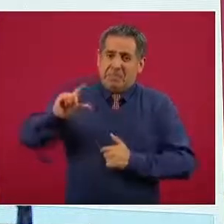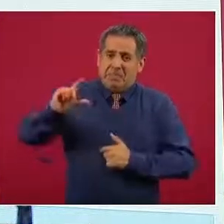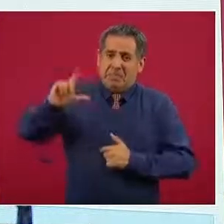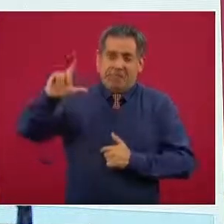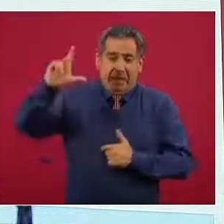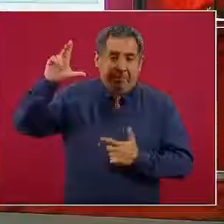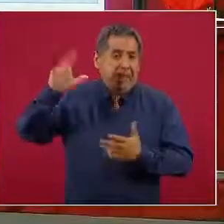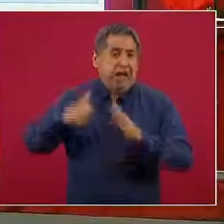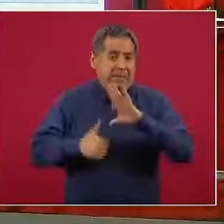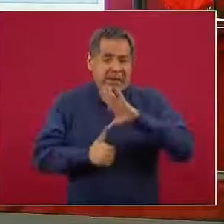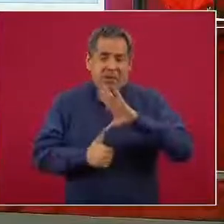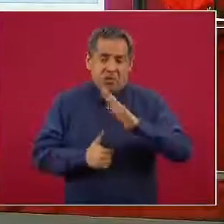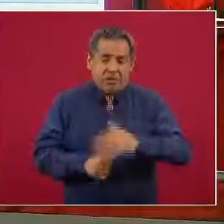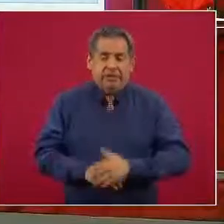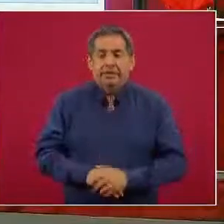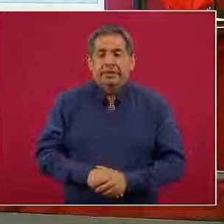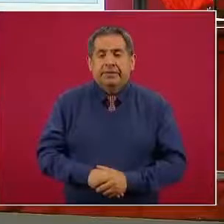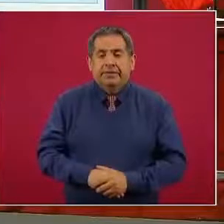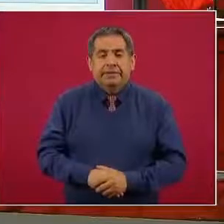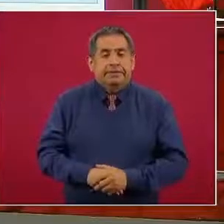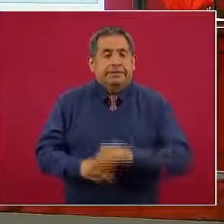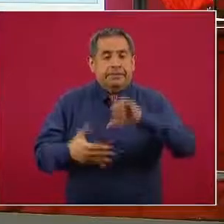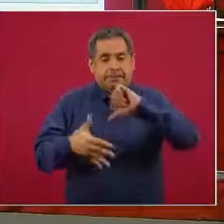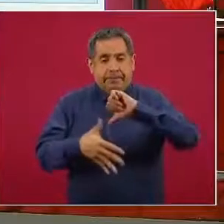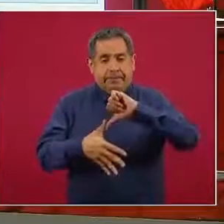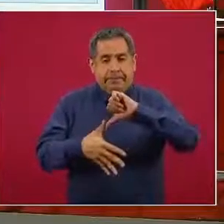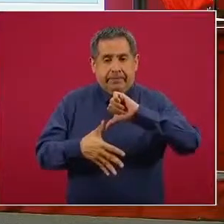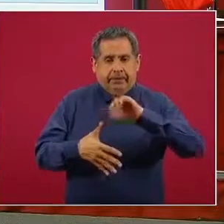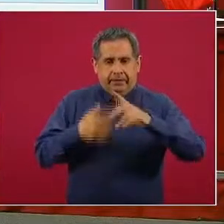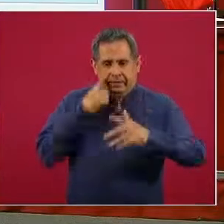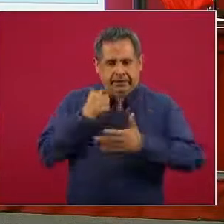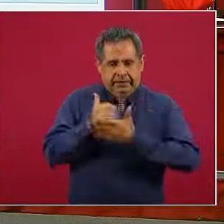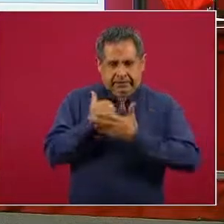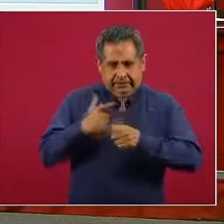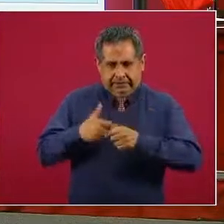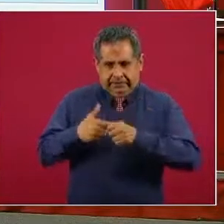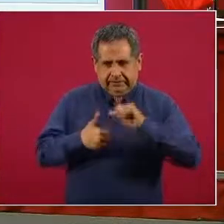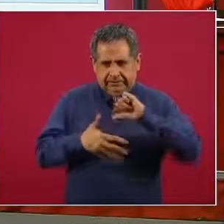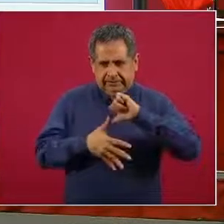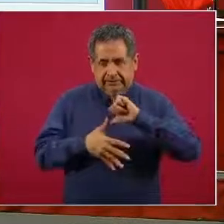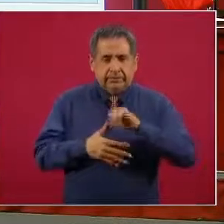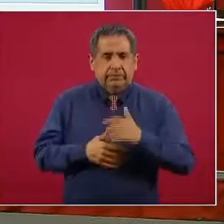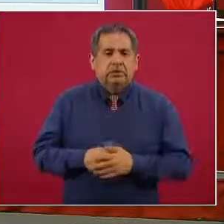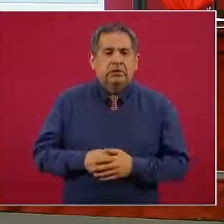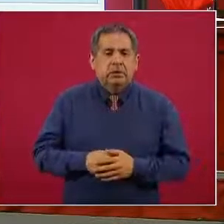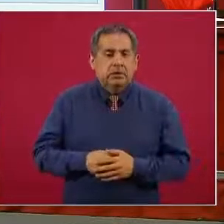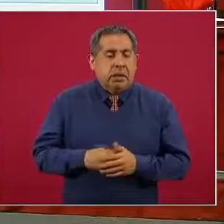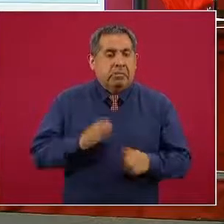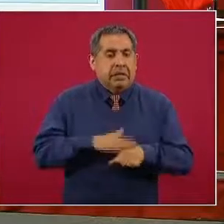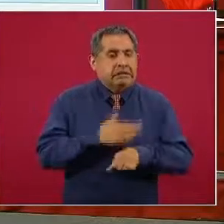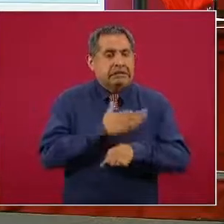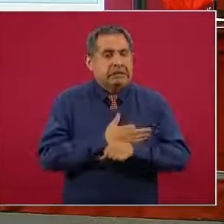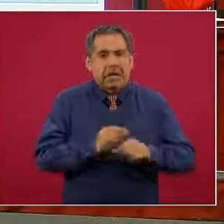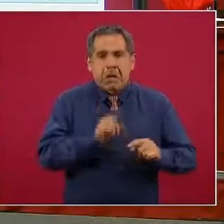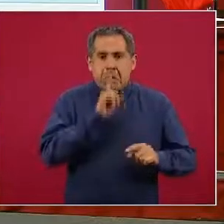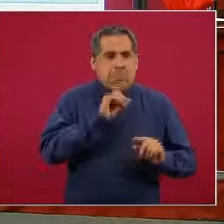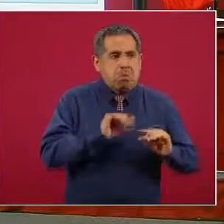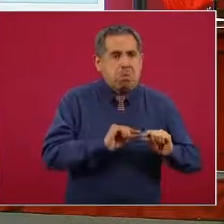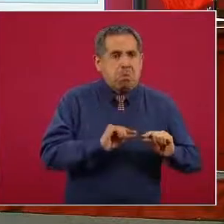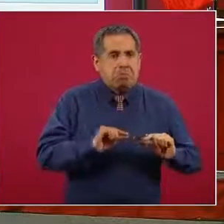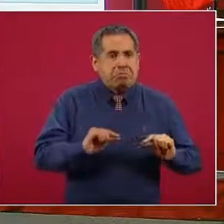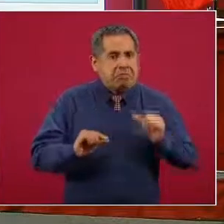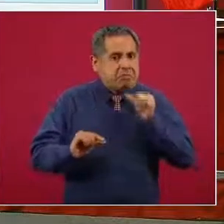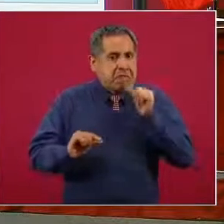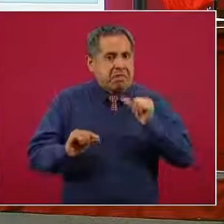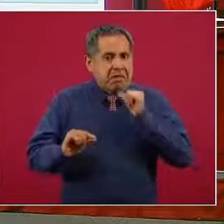arriba. América del Sur, en este color azul, una entrada tardía con respecto al inicio